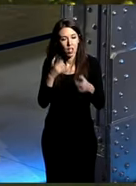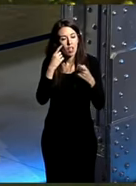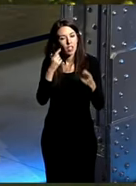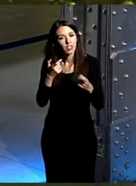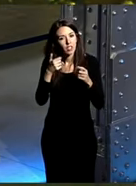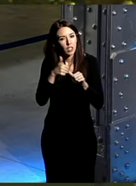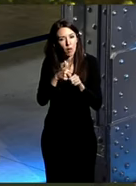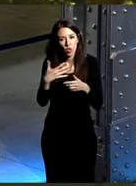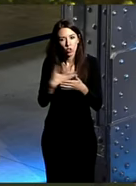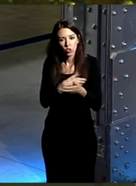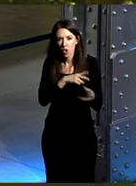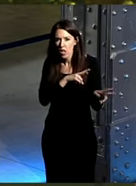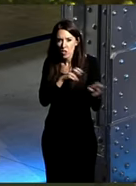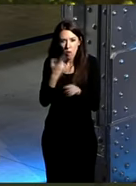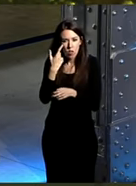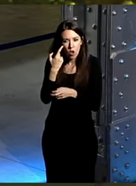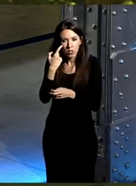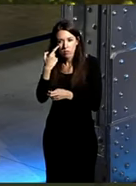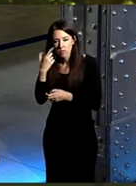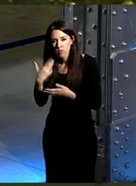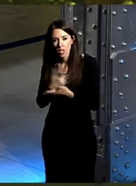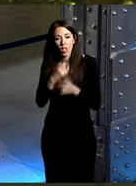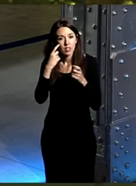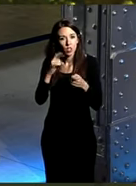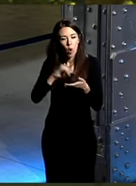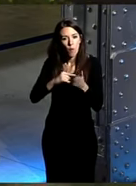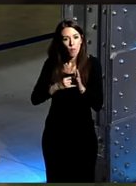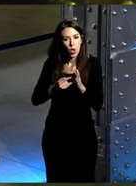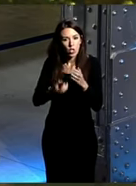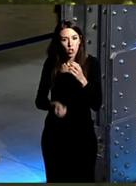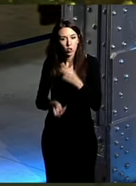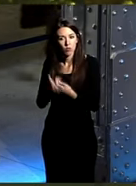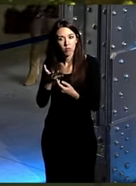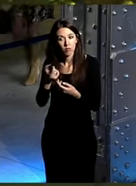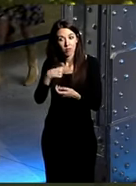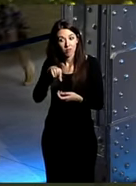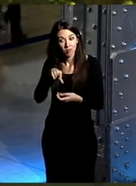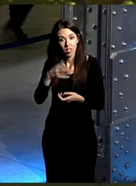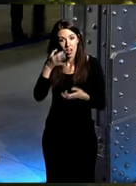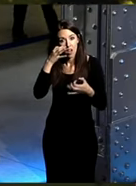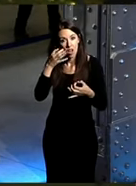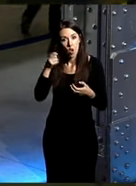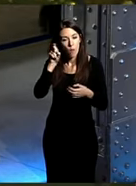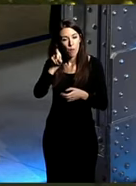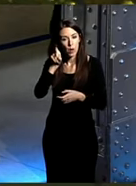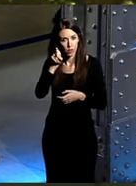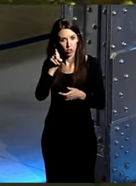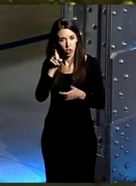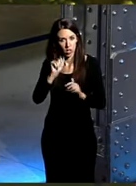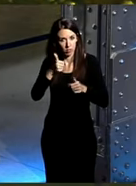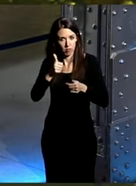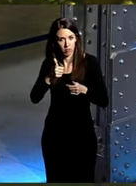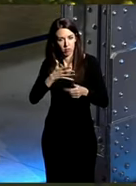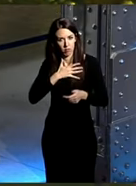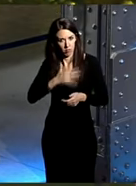Intentamos seguir todas las innovaciones, intentamos montar proyectos en los que realmente los profesores den el paso,